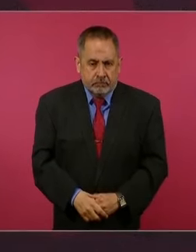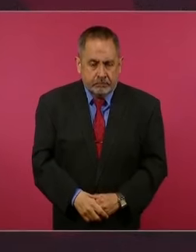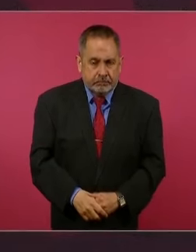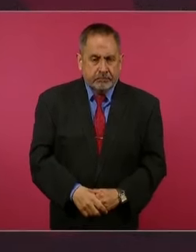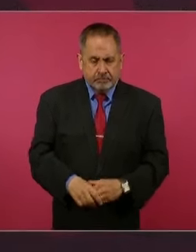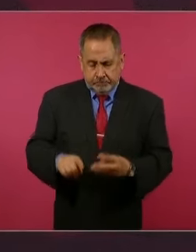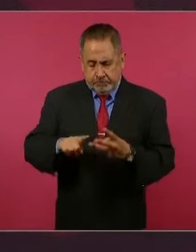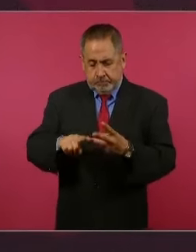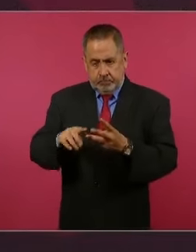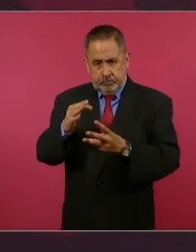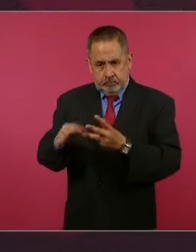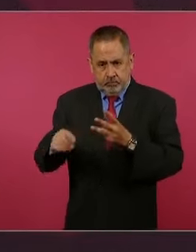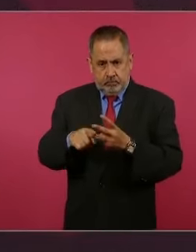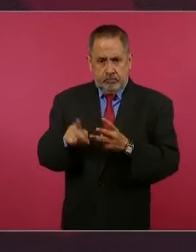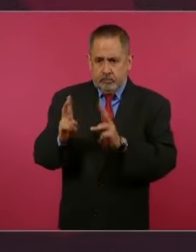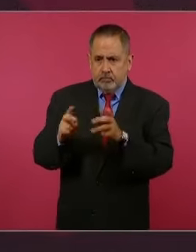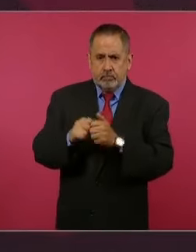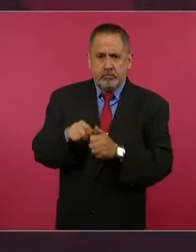útimo